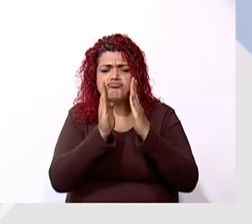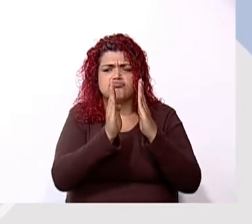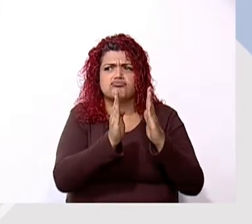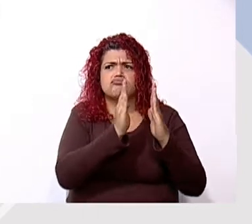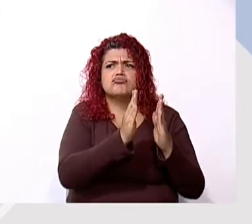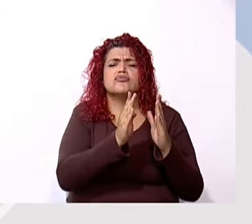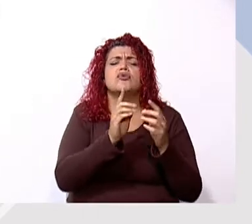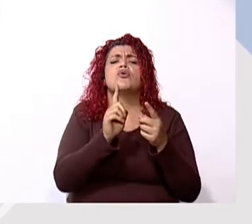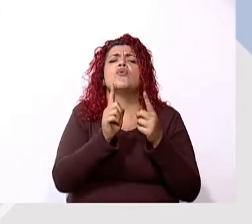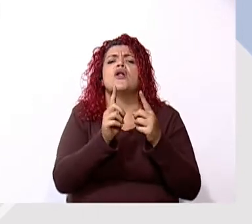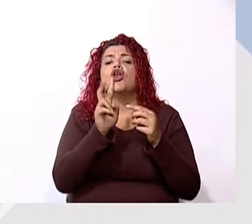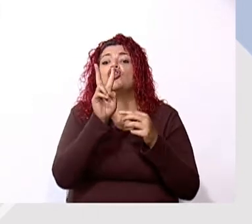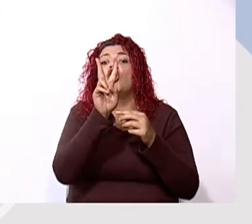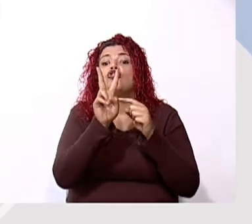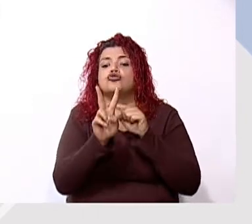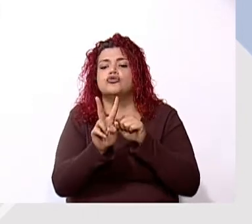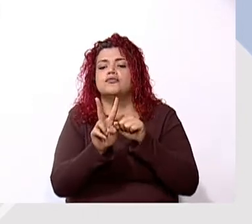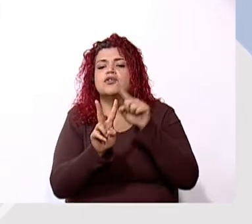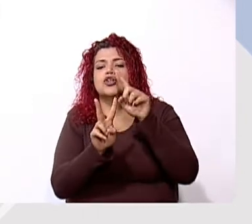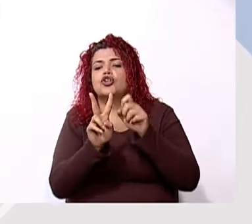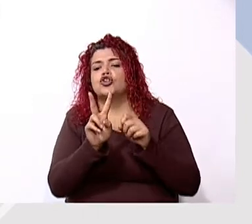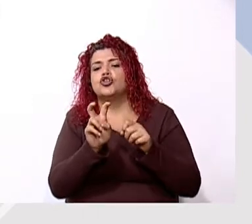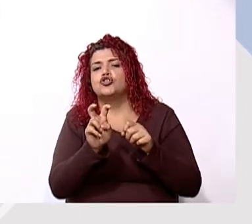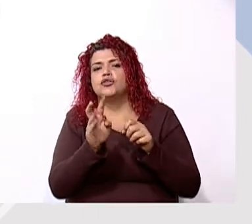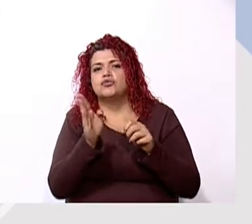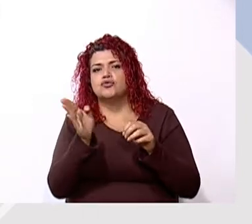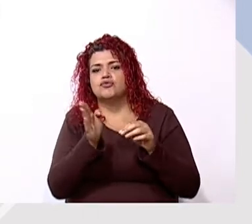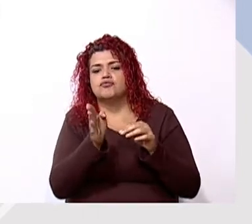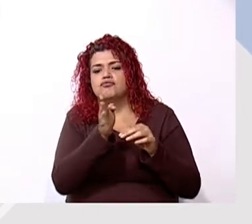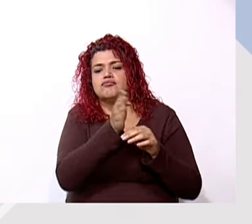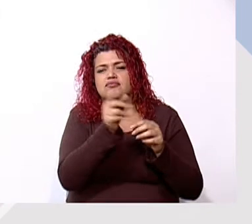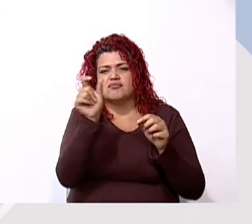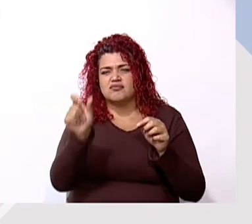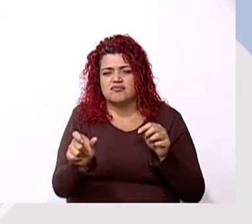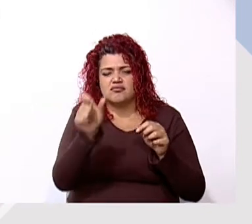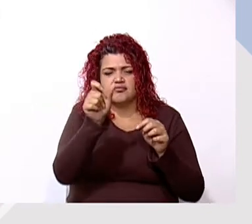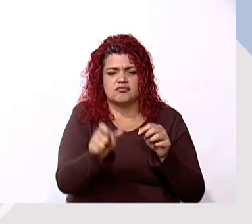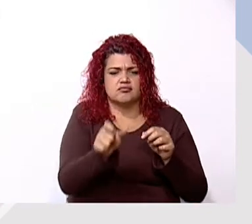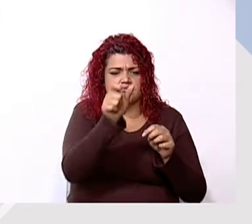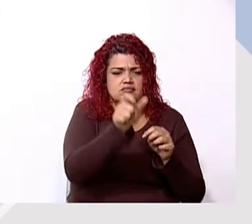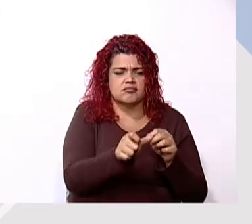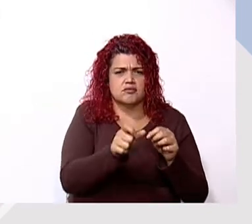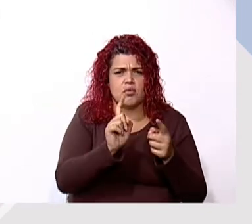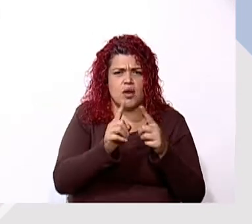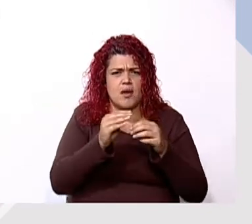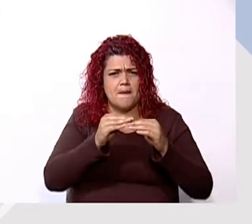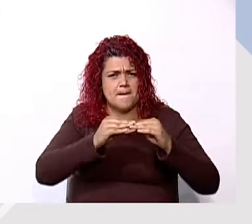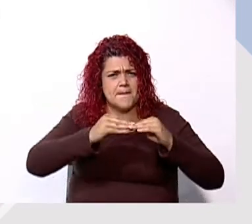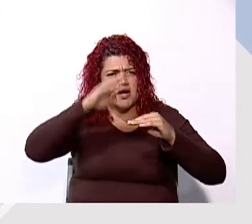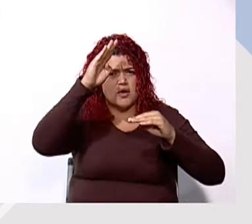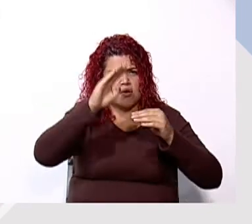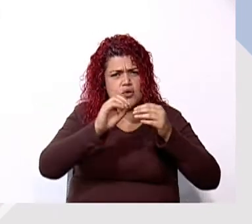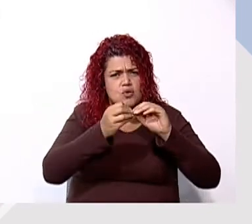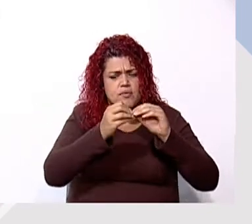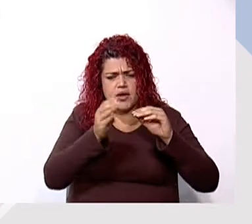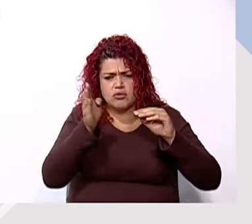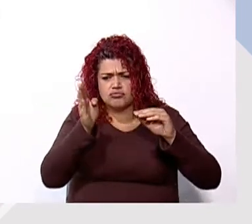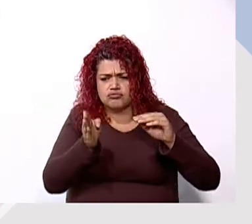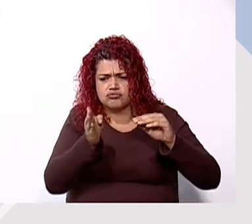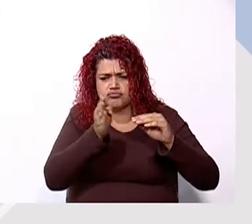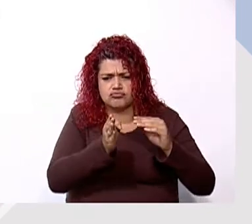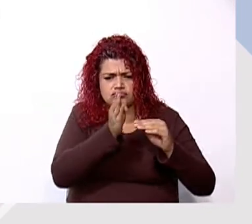del dígito 2 sea 200. Vamos. El mayor número donde el